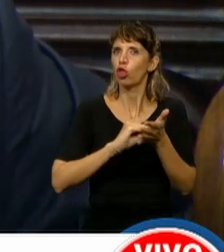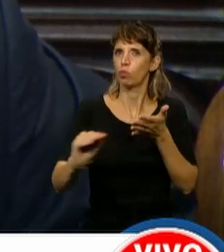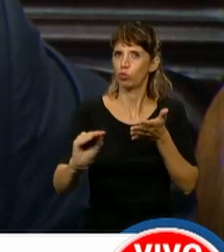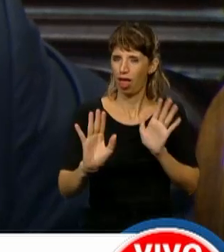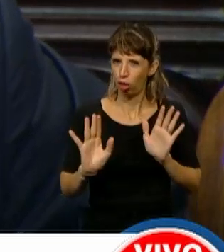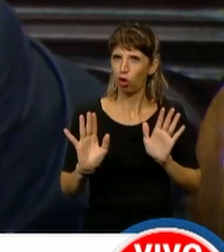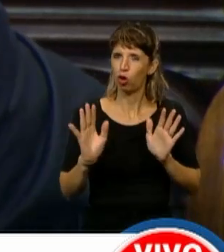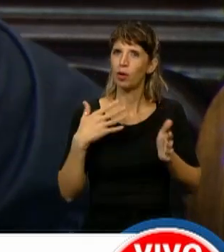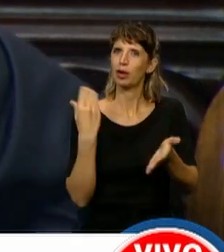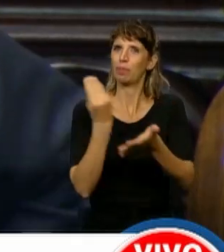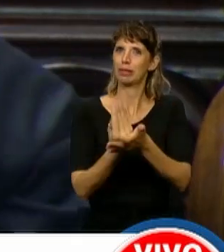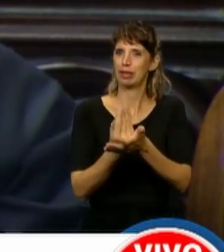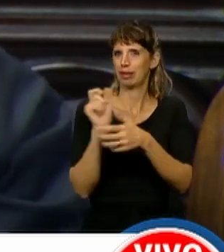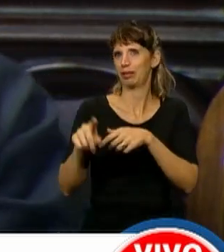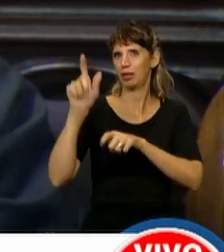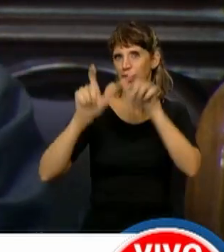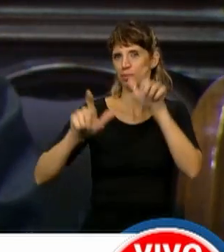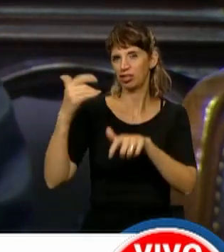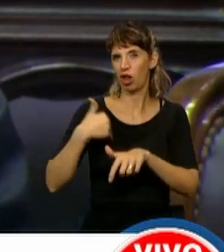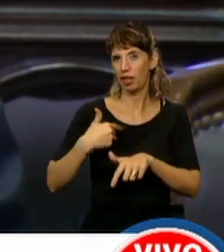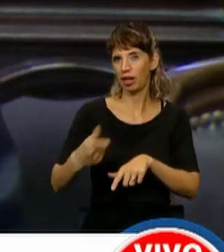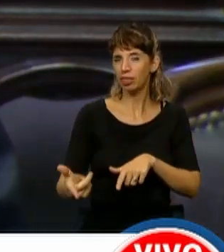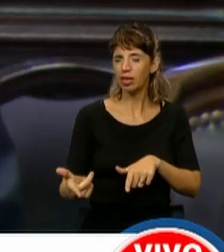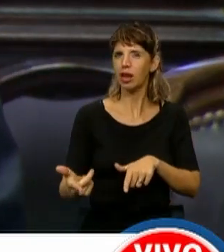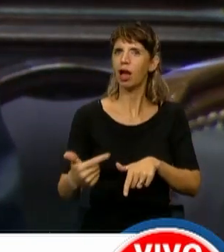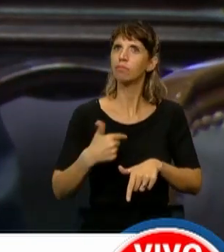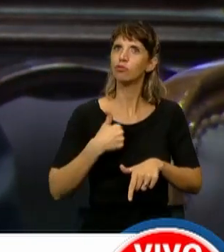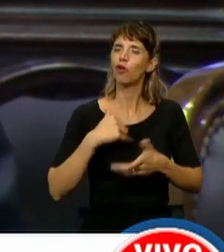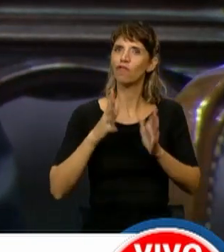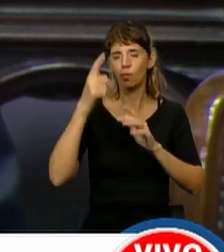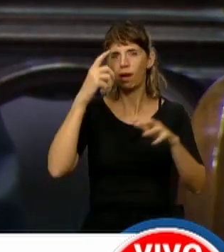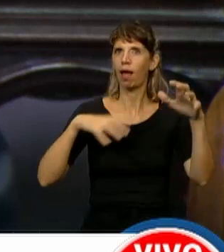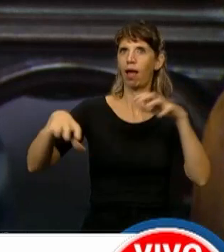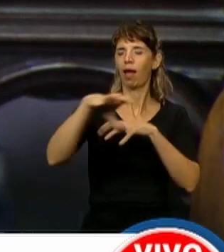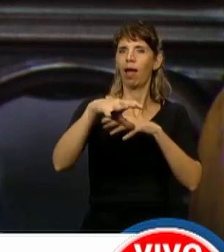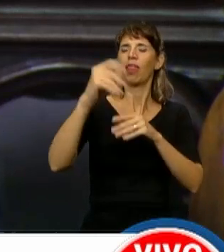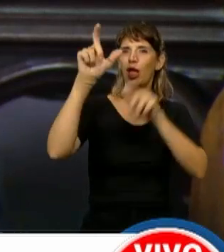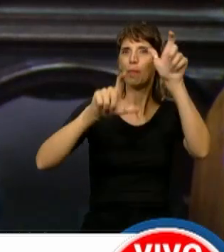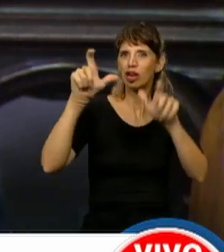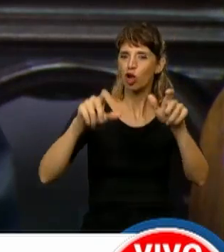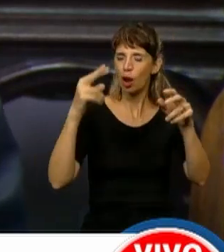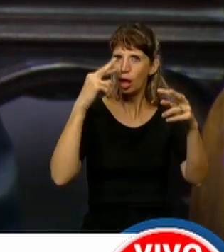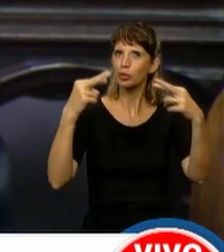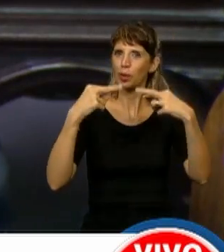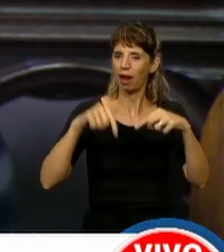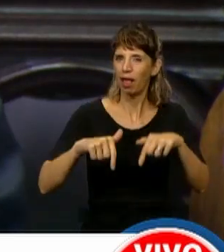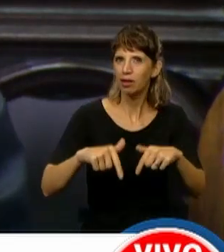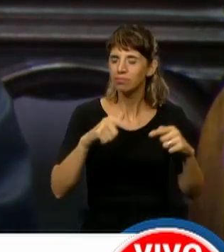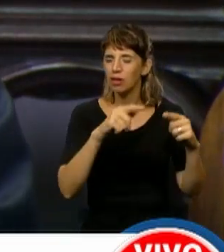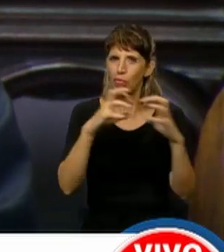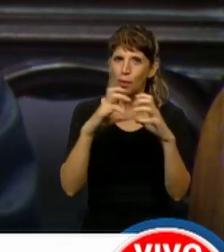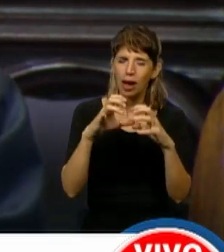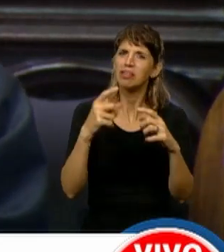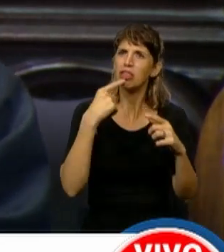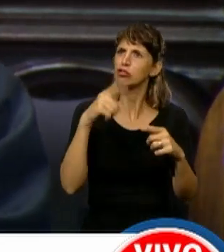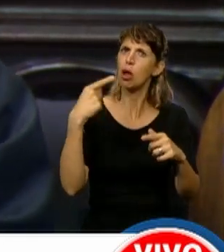y representante de los argentinos, me pongo en lugar del argentino que está viendo este debate y que le están diciendo que están los